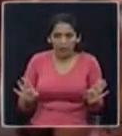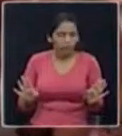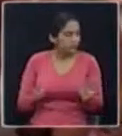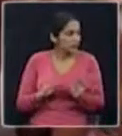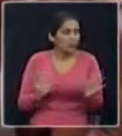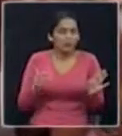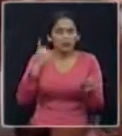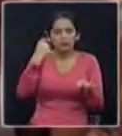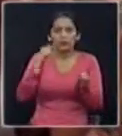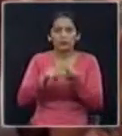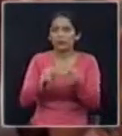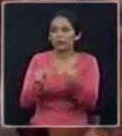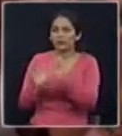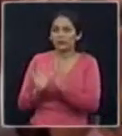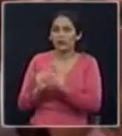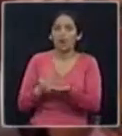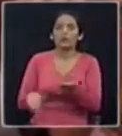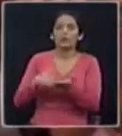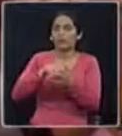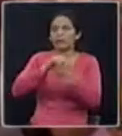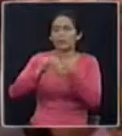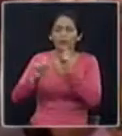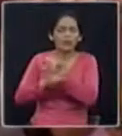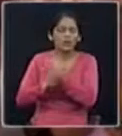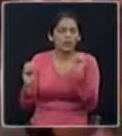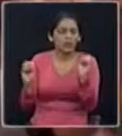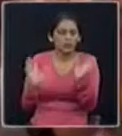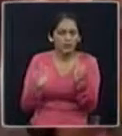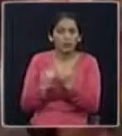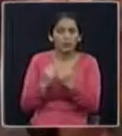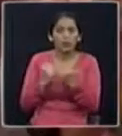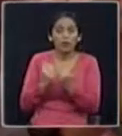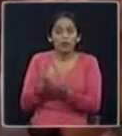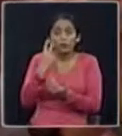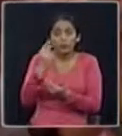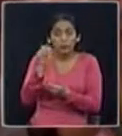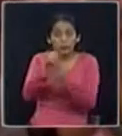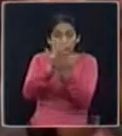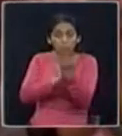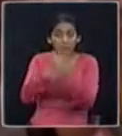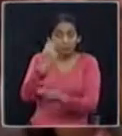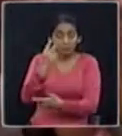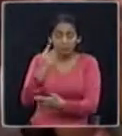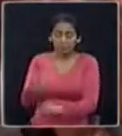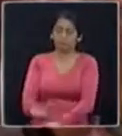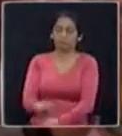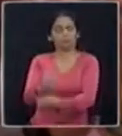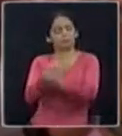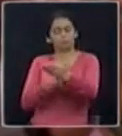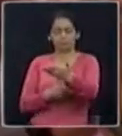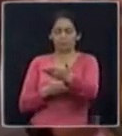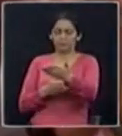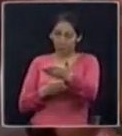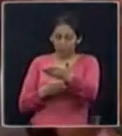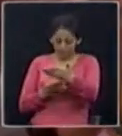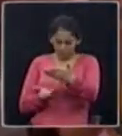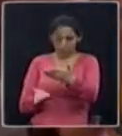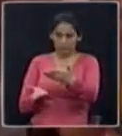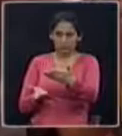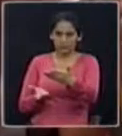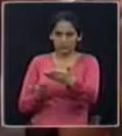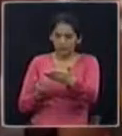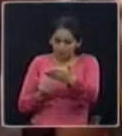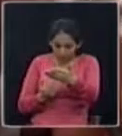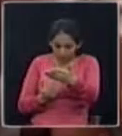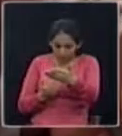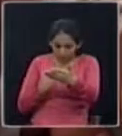consultas, por ejemplo. Pero si se aprueba el proyecto tal como está en el primer debate y si llega a pasar